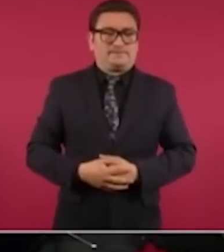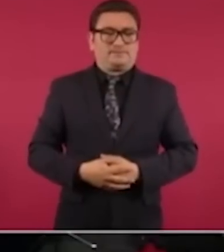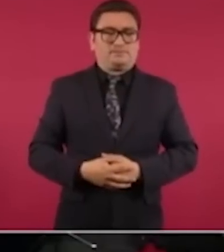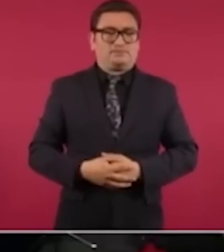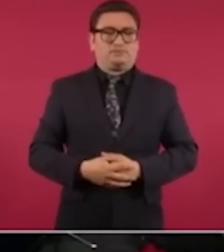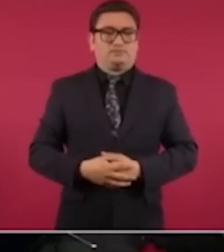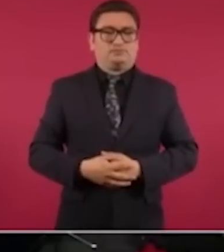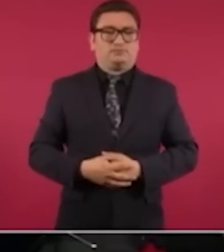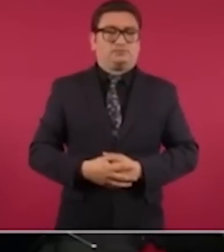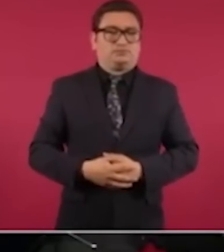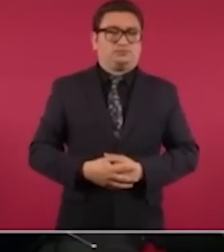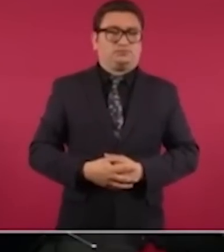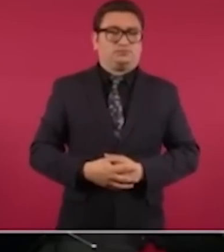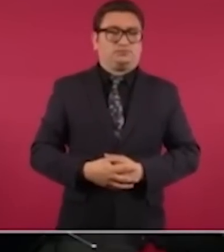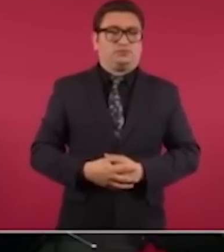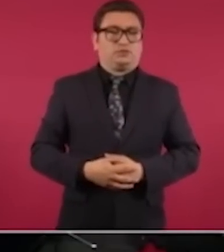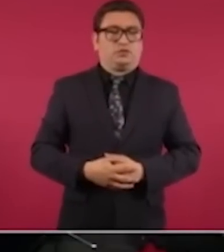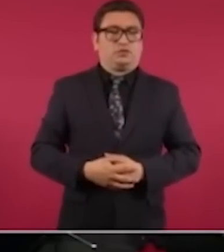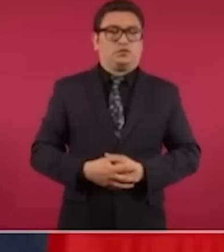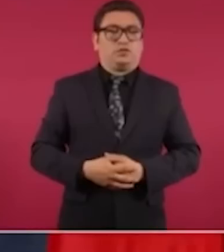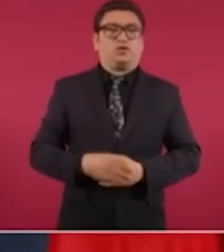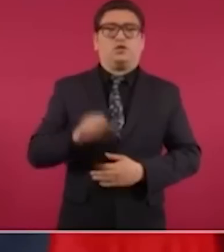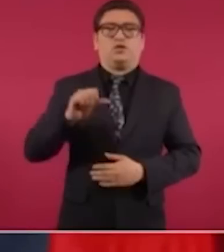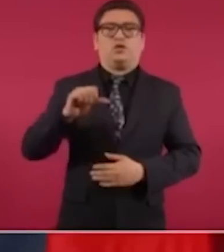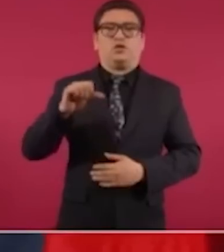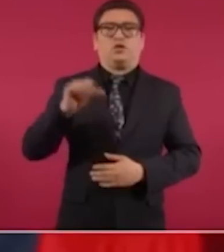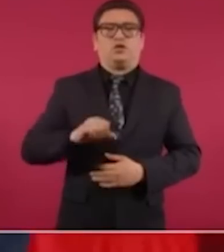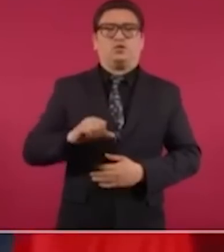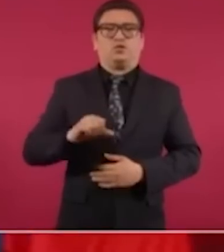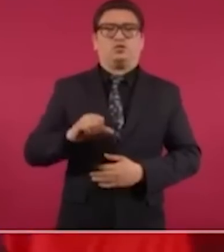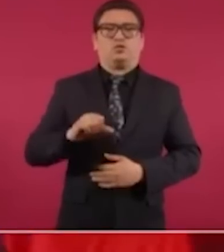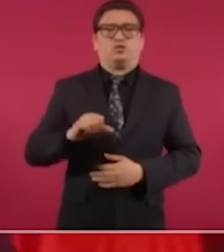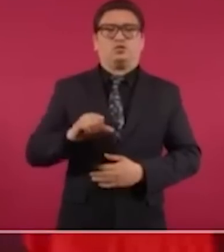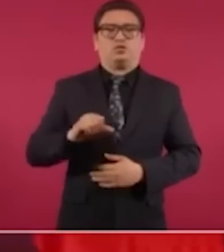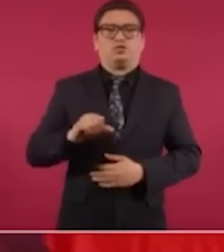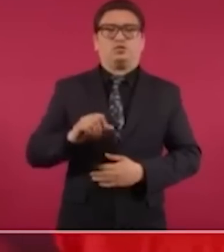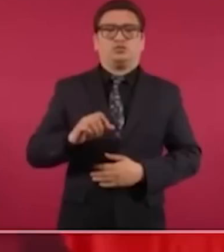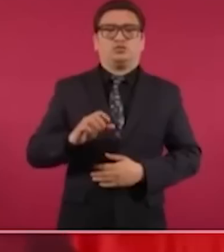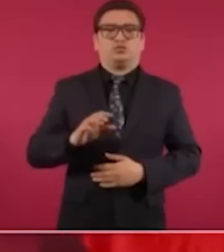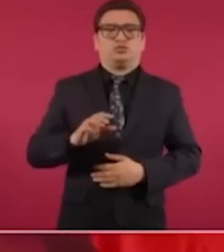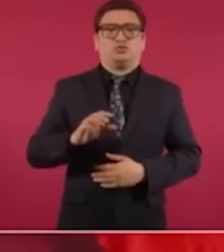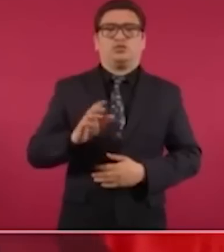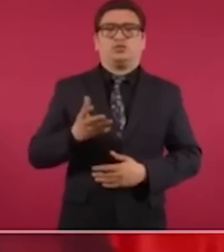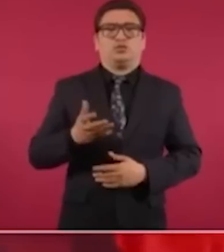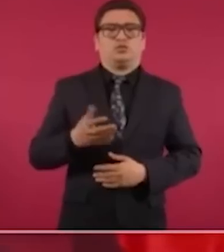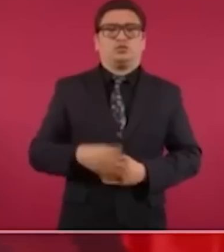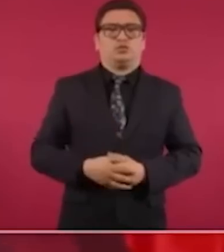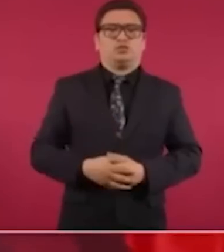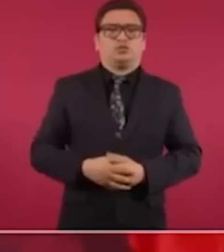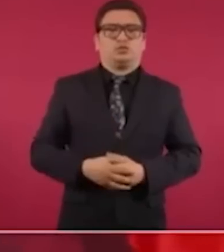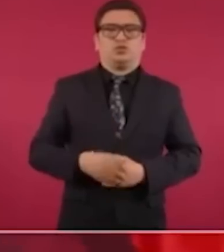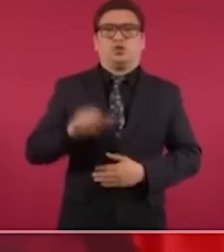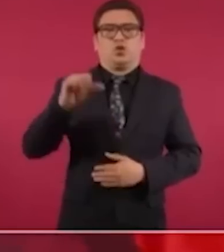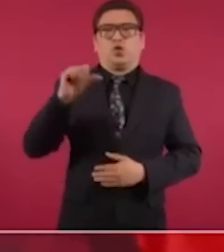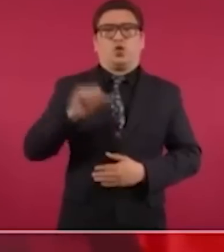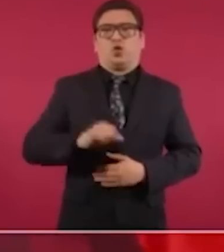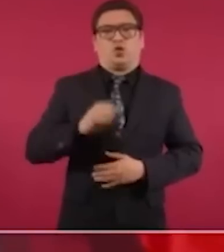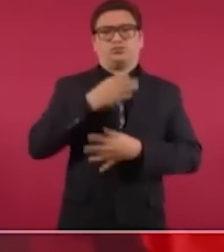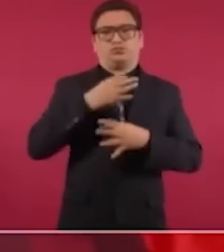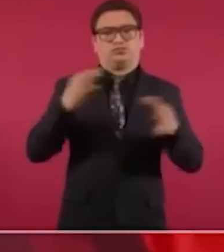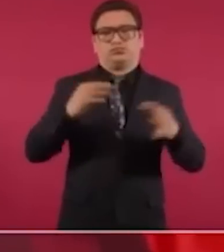ese hoy no no era este conveniente